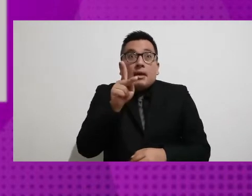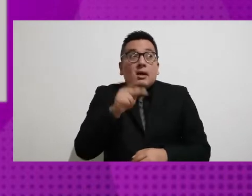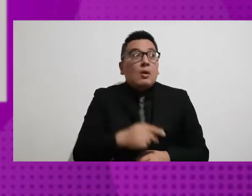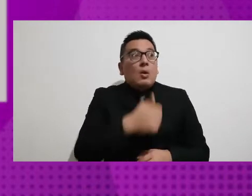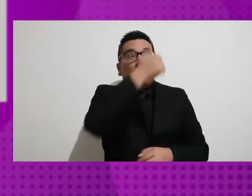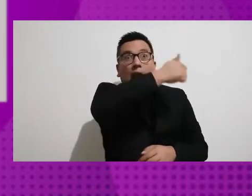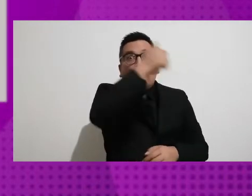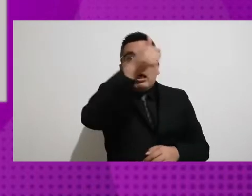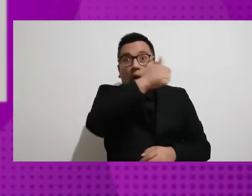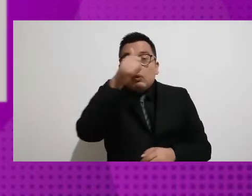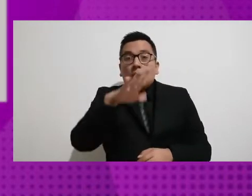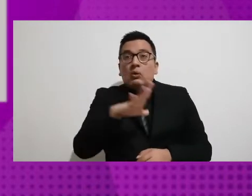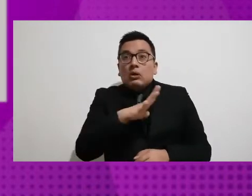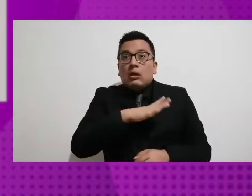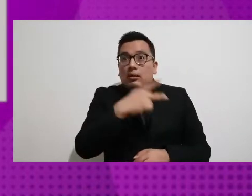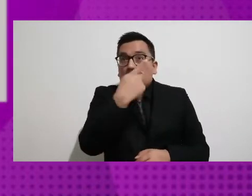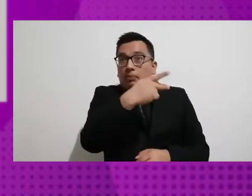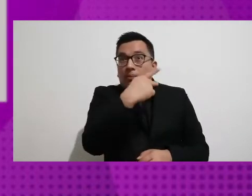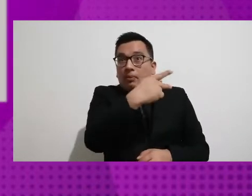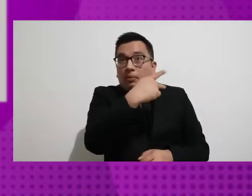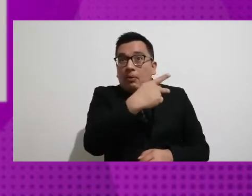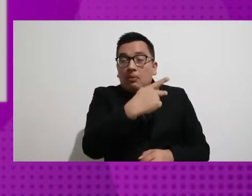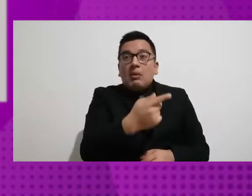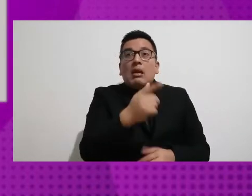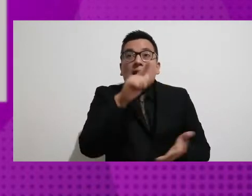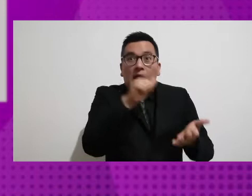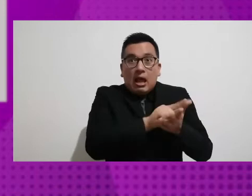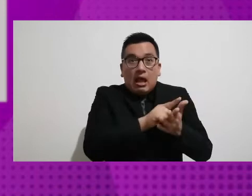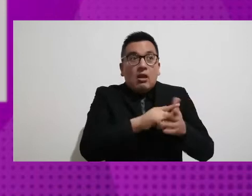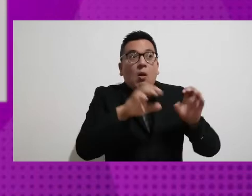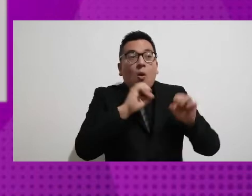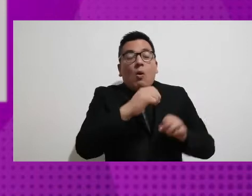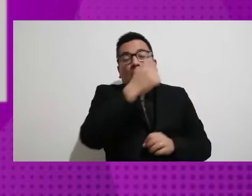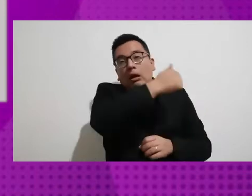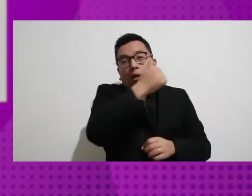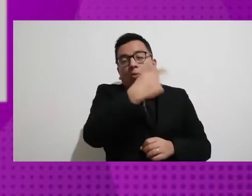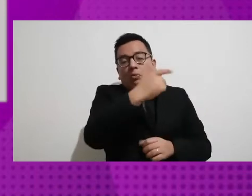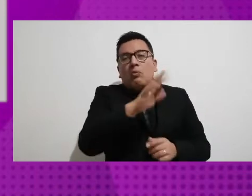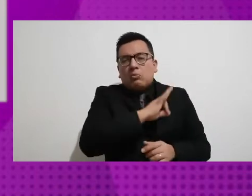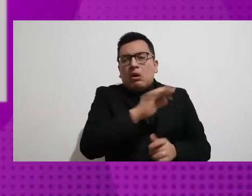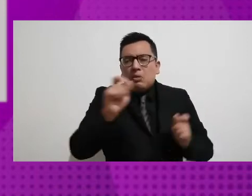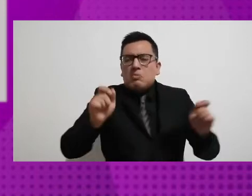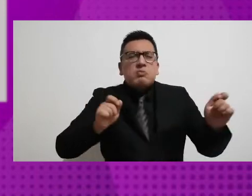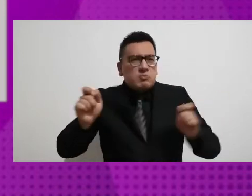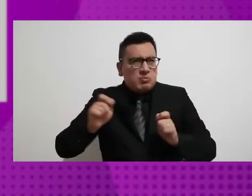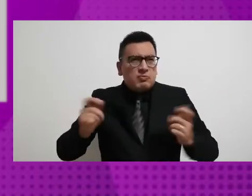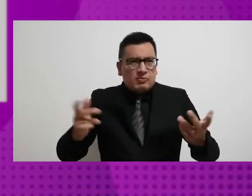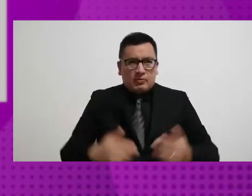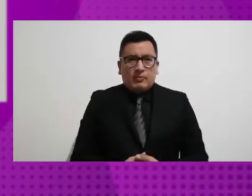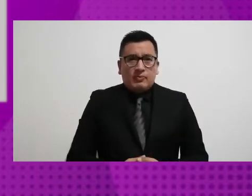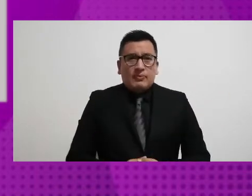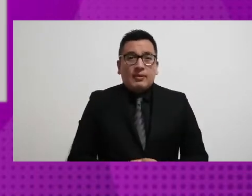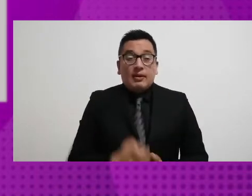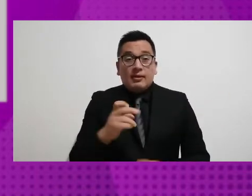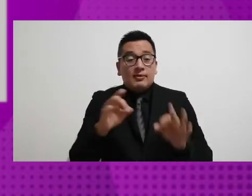sus propias leyes. Buenas tardes. De darse sus propias leyes. Pero aquí, bueno, quisiera que hiciéramos un paréntesis,